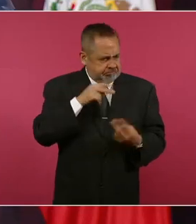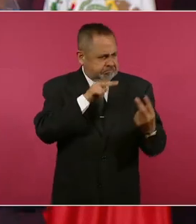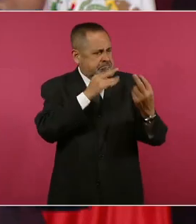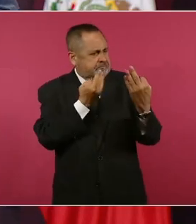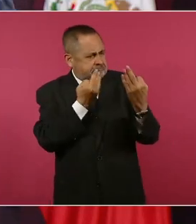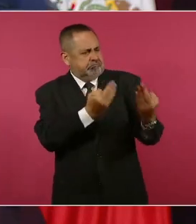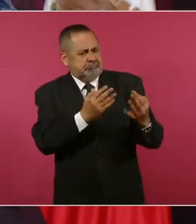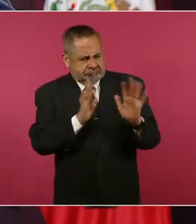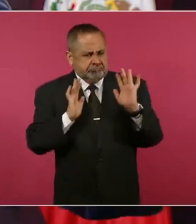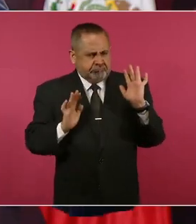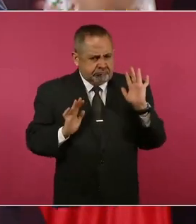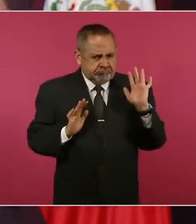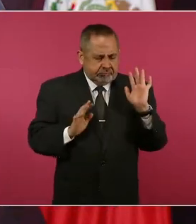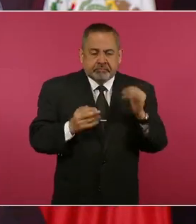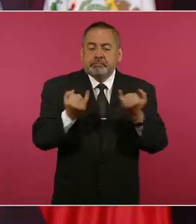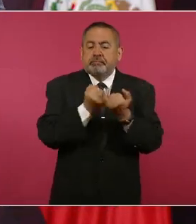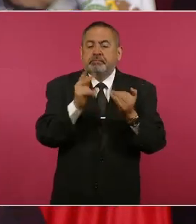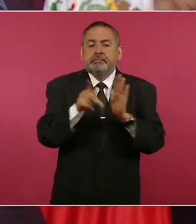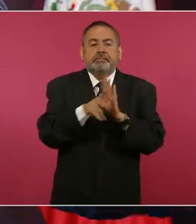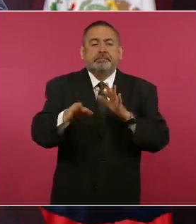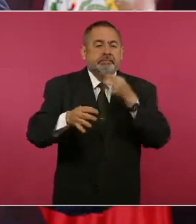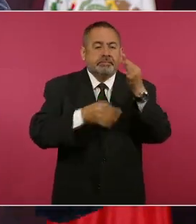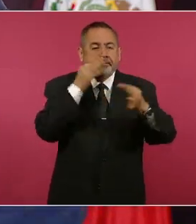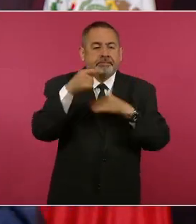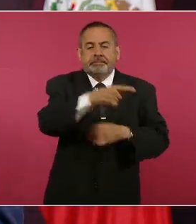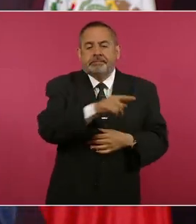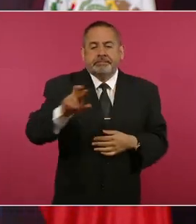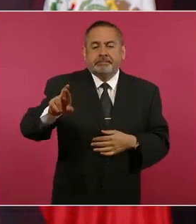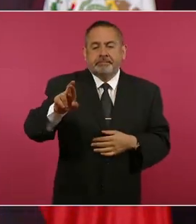Y ya el Reforma, pues ya